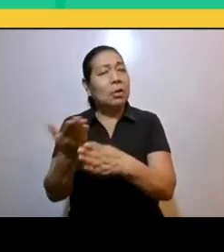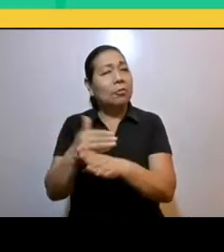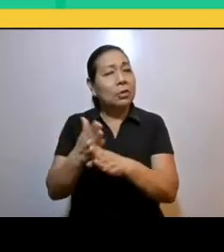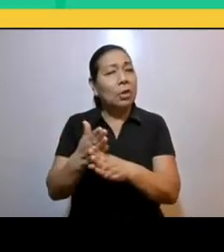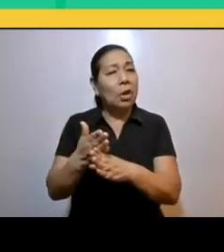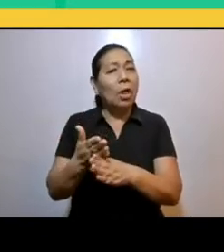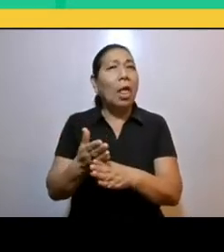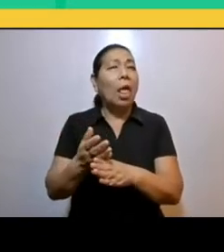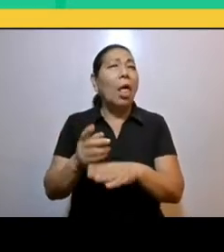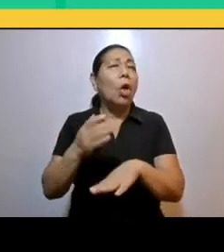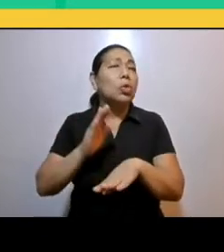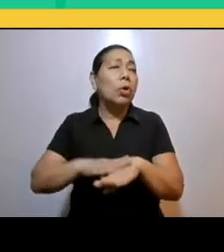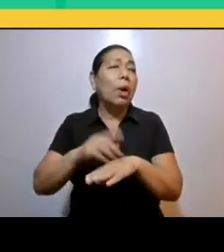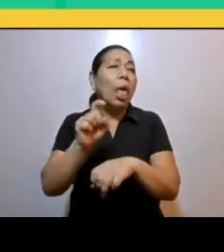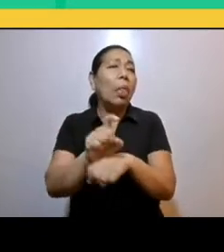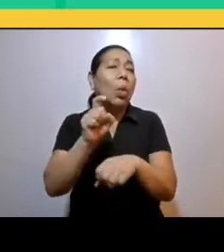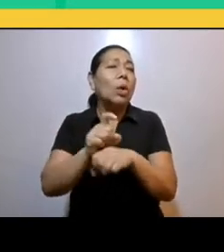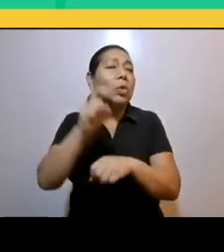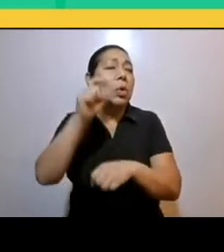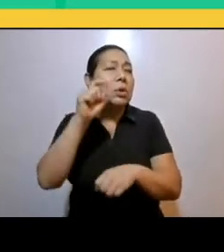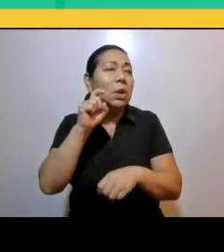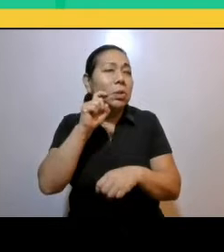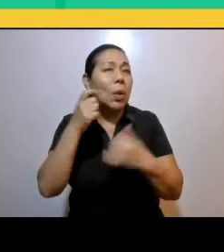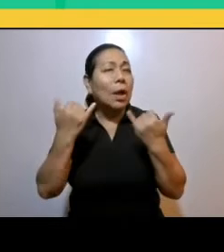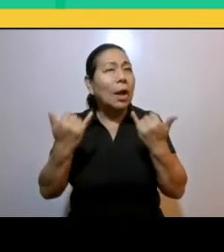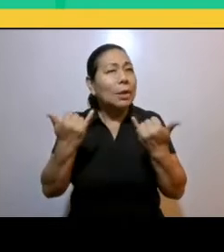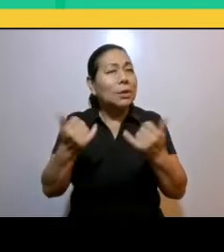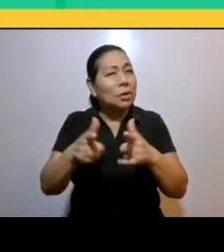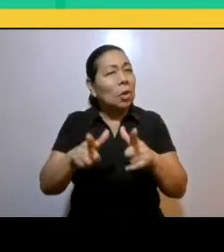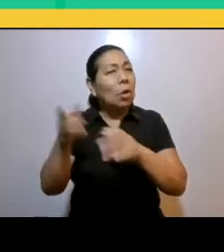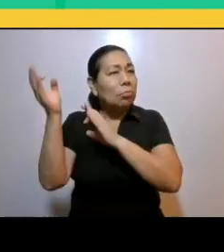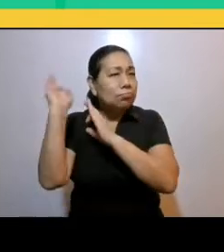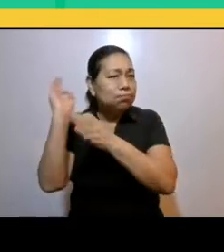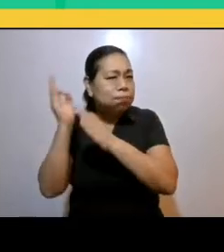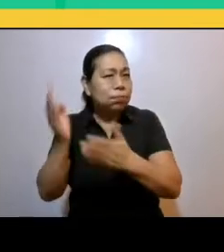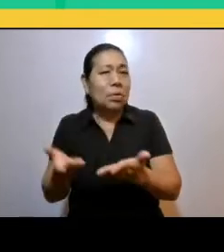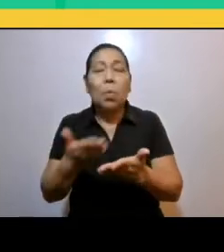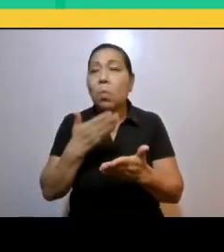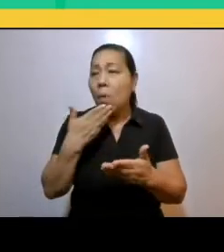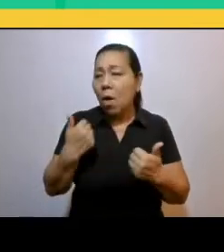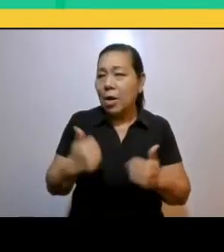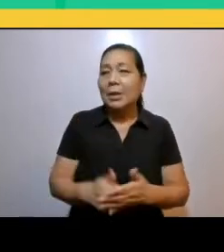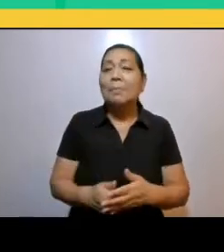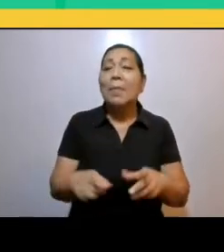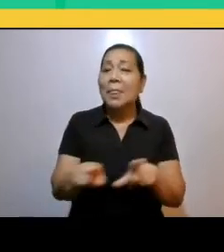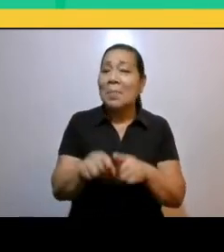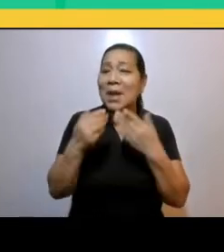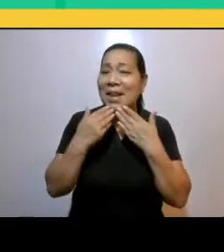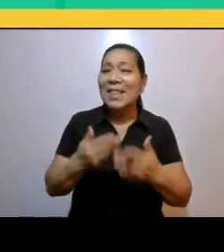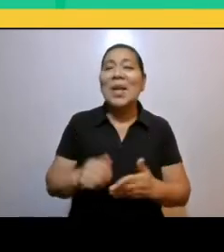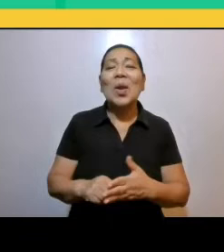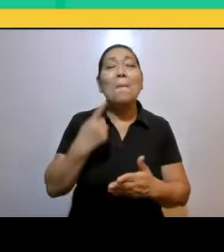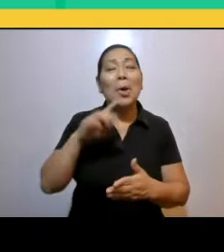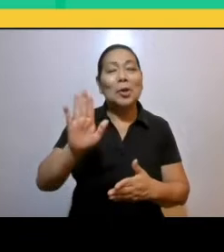educación sexual que buscan a través de este ciclo de charlas es muy valiosa. También agradecer a la señora Hilda